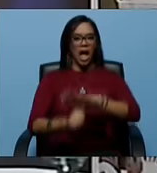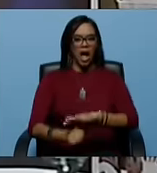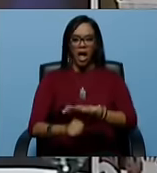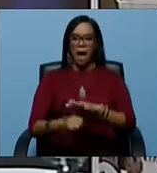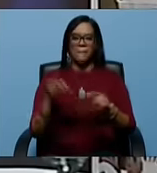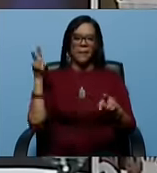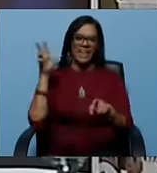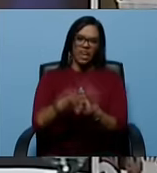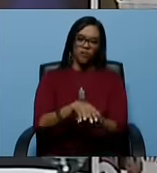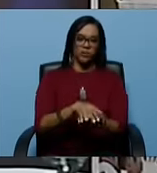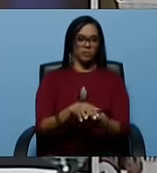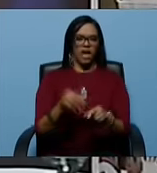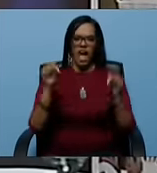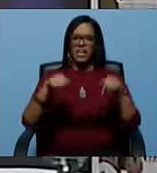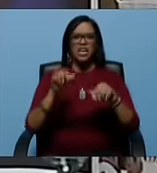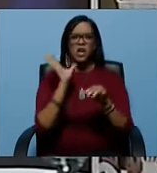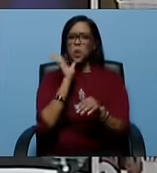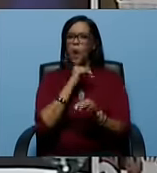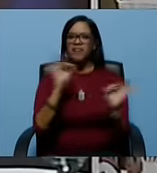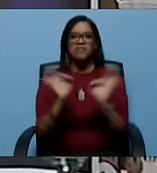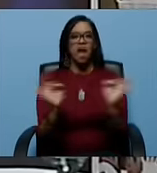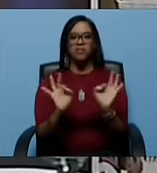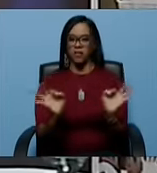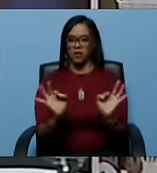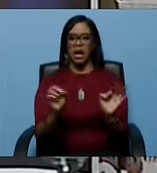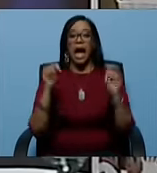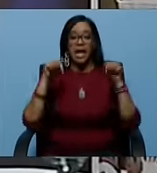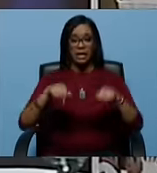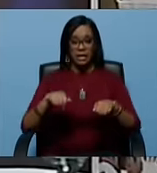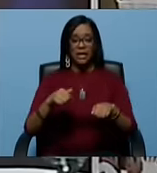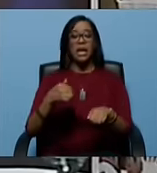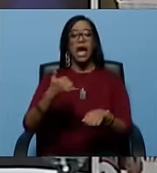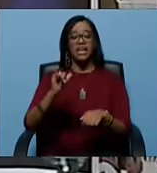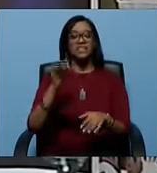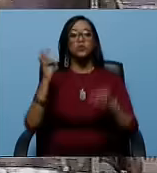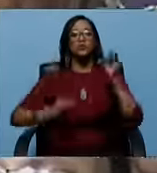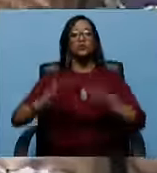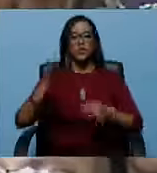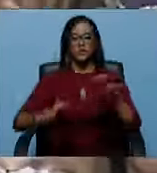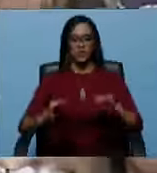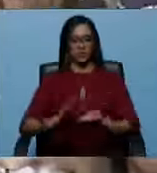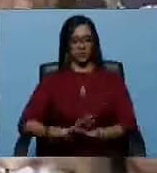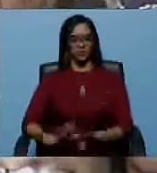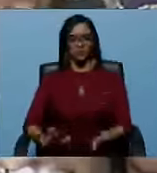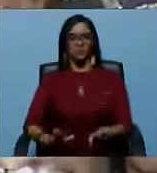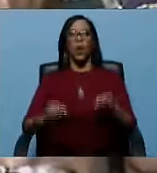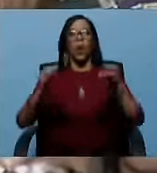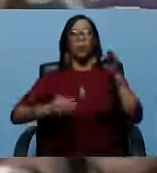aquí ni nada de eso. Aquí lo que estamos es claro que debe haber justicia. Justicia.